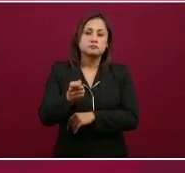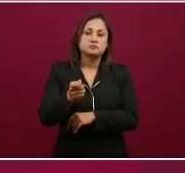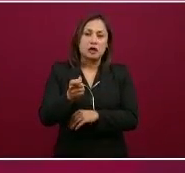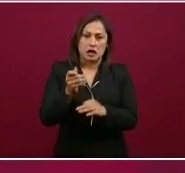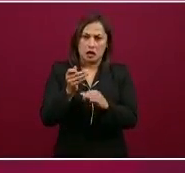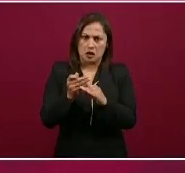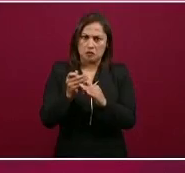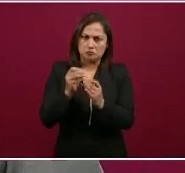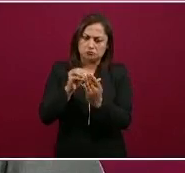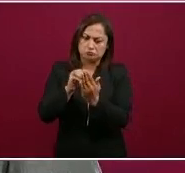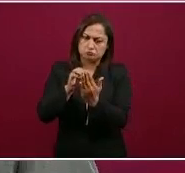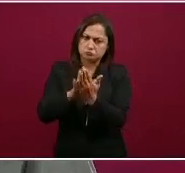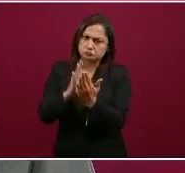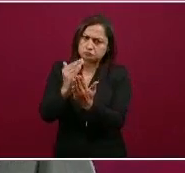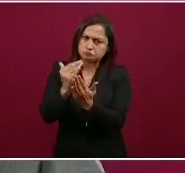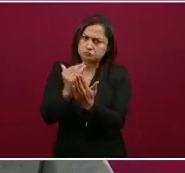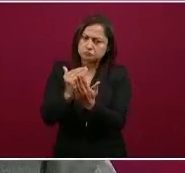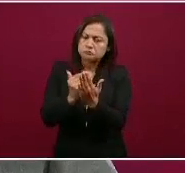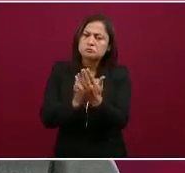migratoria, pero